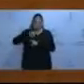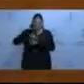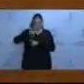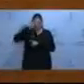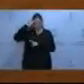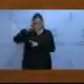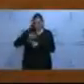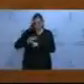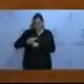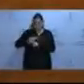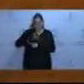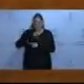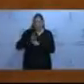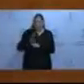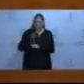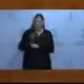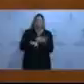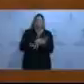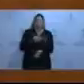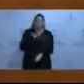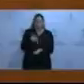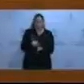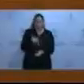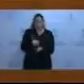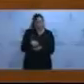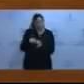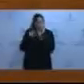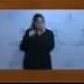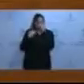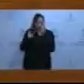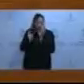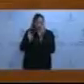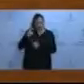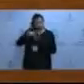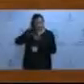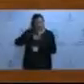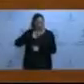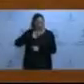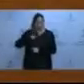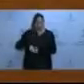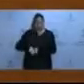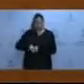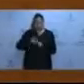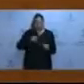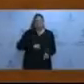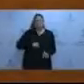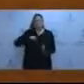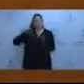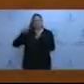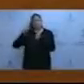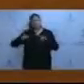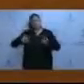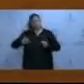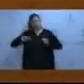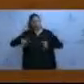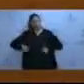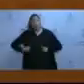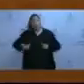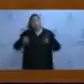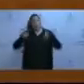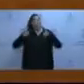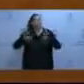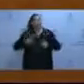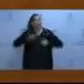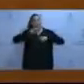judicial? Porque antes ha habido una demanda que ustedes no atendieron. Hemos iniciado los traslados, los primeros en la historia de la sanidad asturiana después